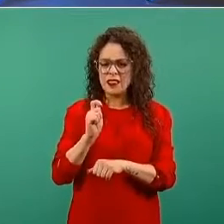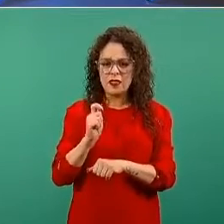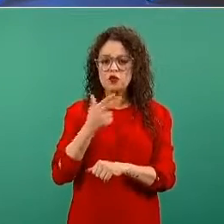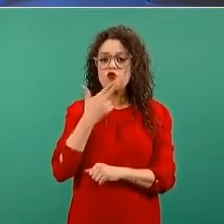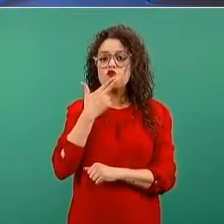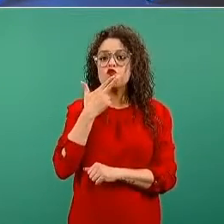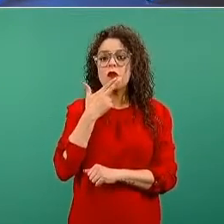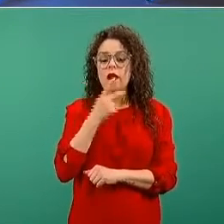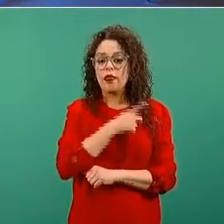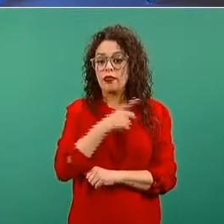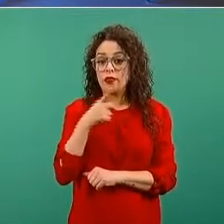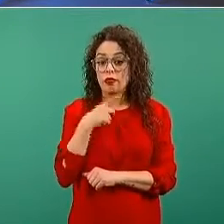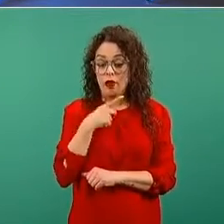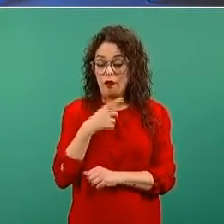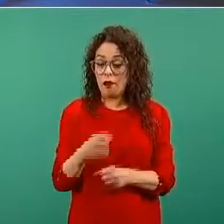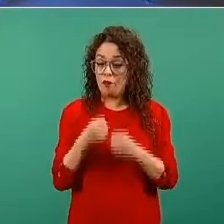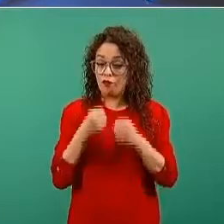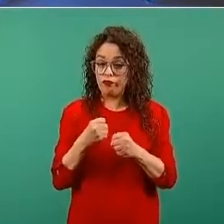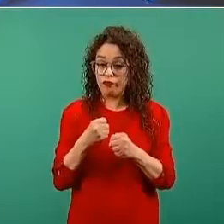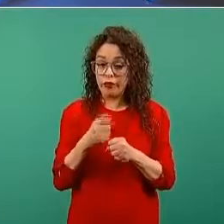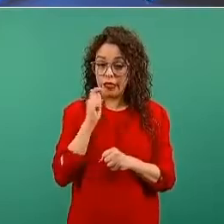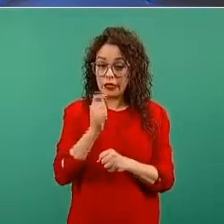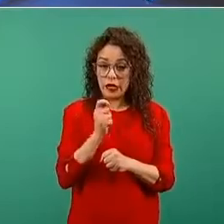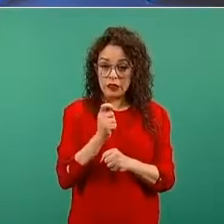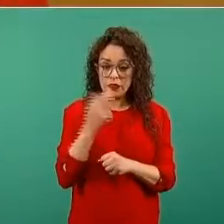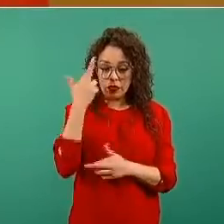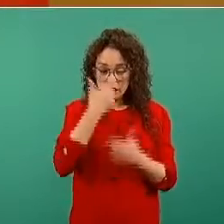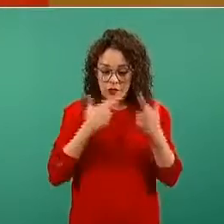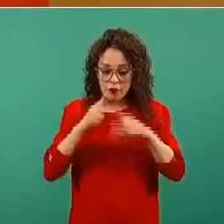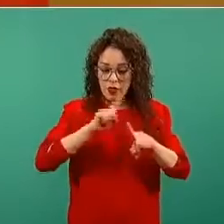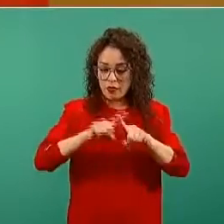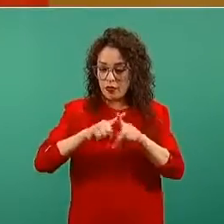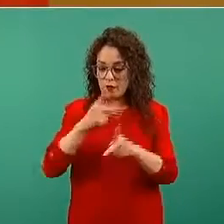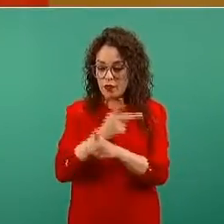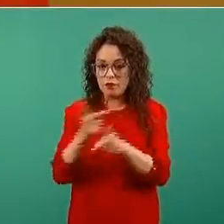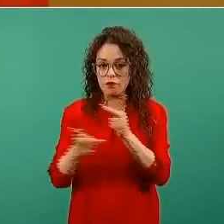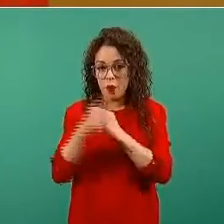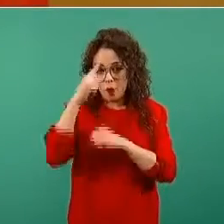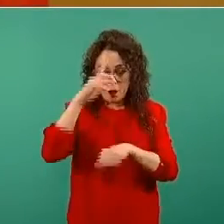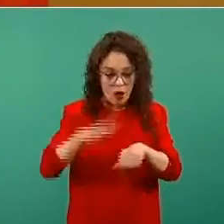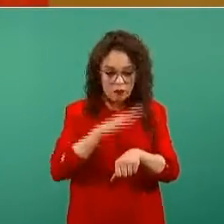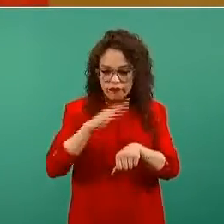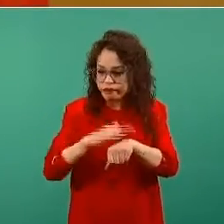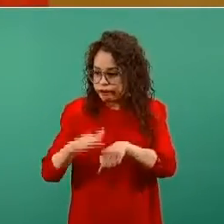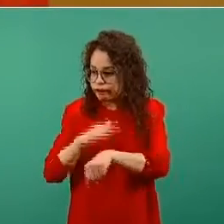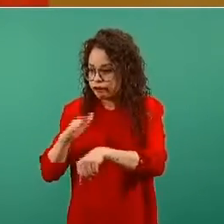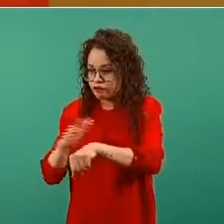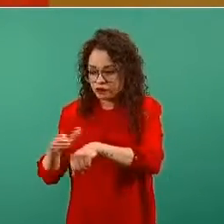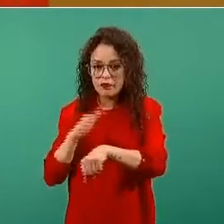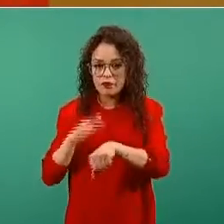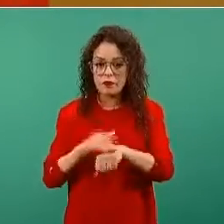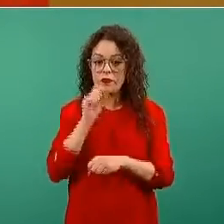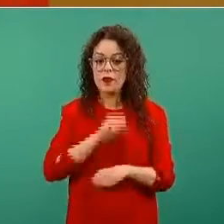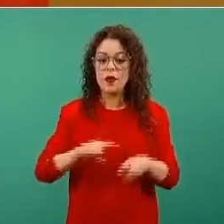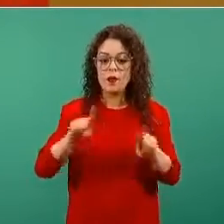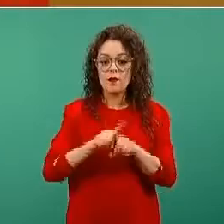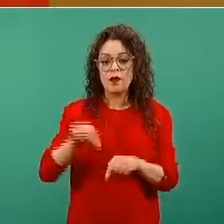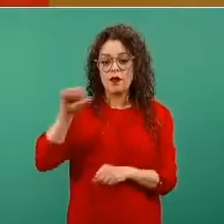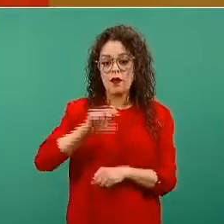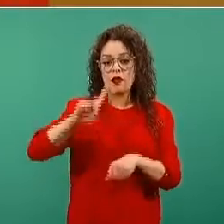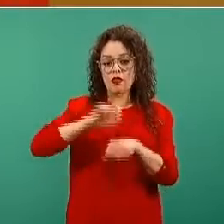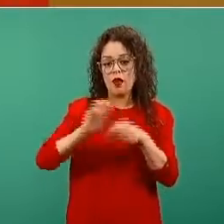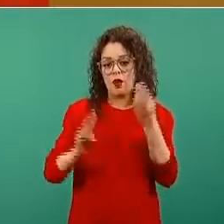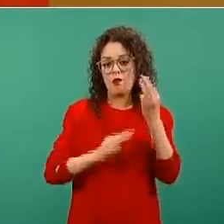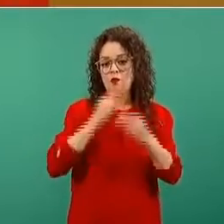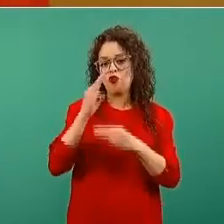requiere para la evaluación de los distintos productos. Lo mismo, y también en este Día Mundial de la Salud, celebramos